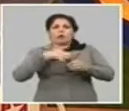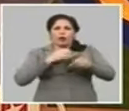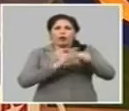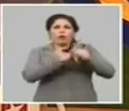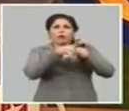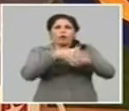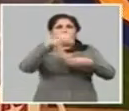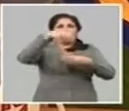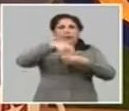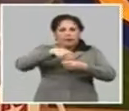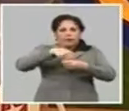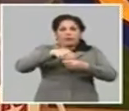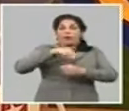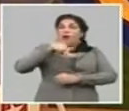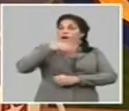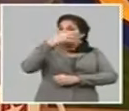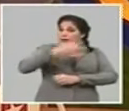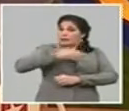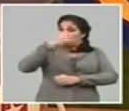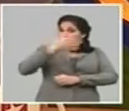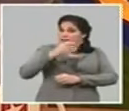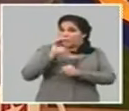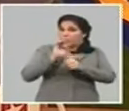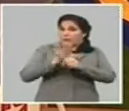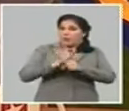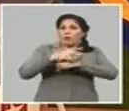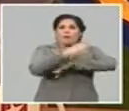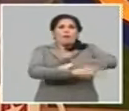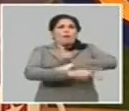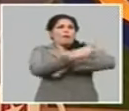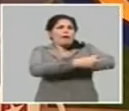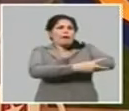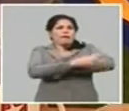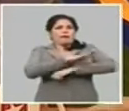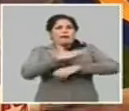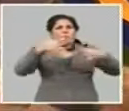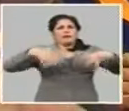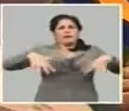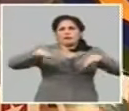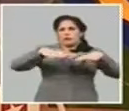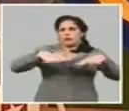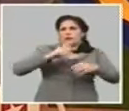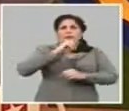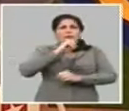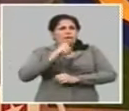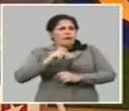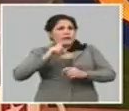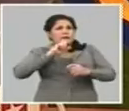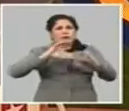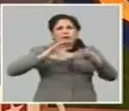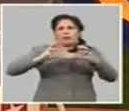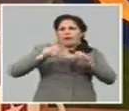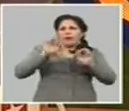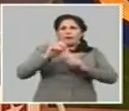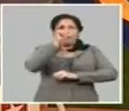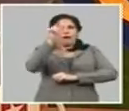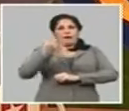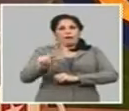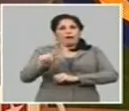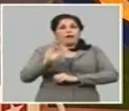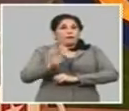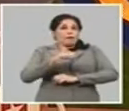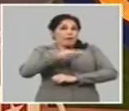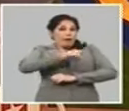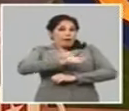y aquí se habla inicialmente países que tienen ya una situación compleja como como italia que ayer